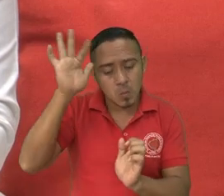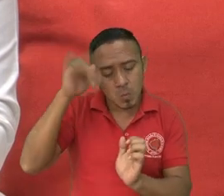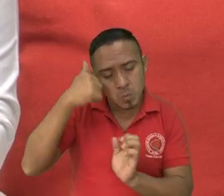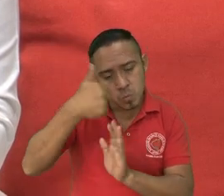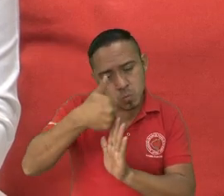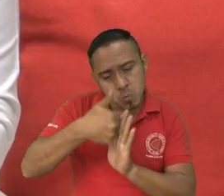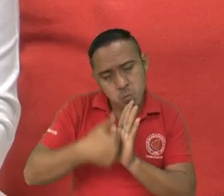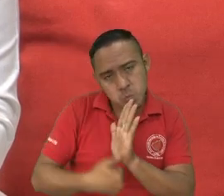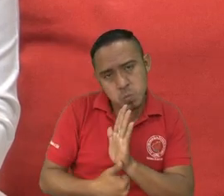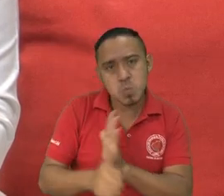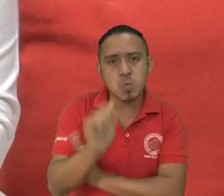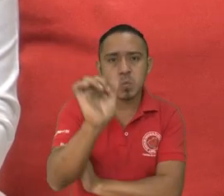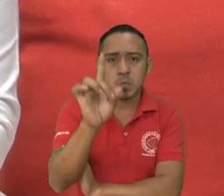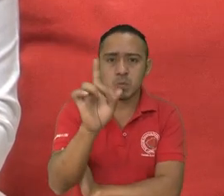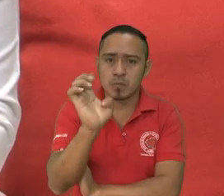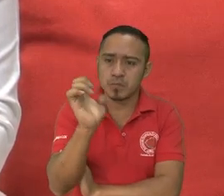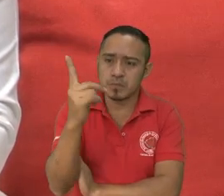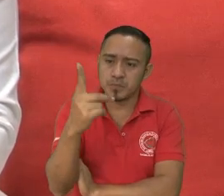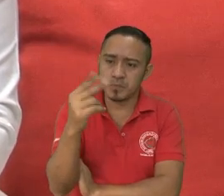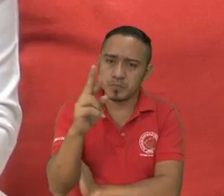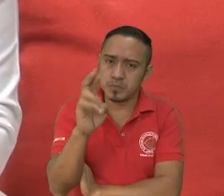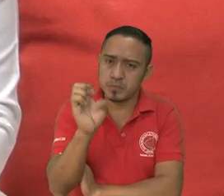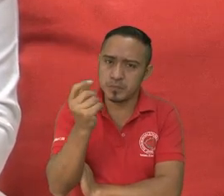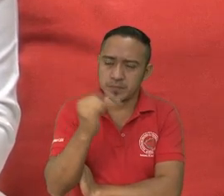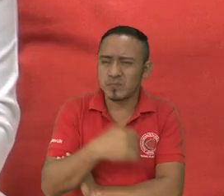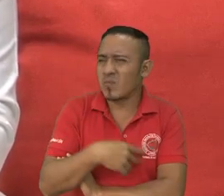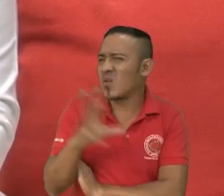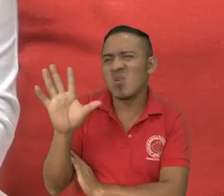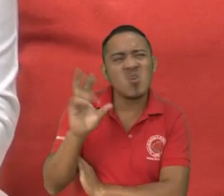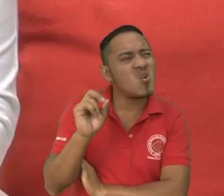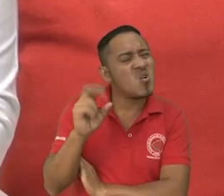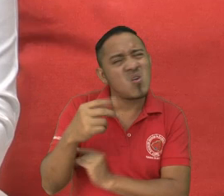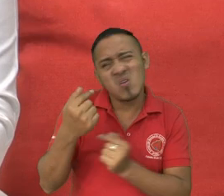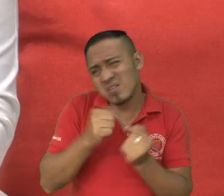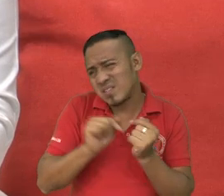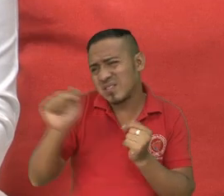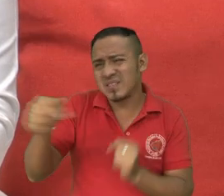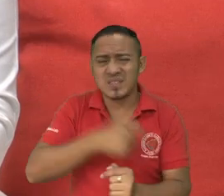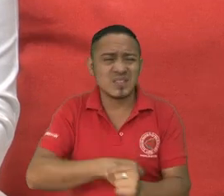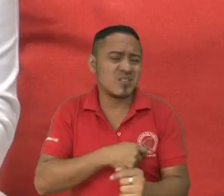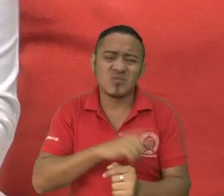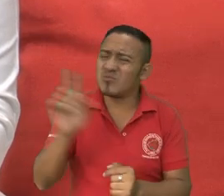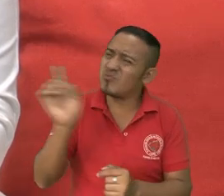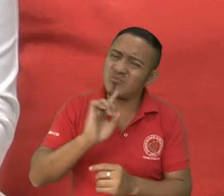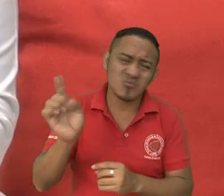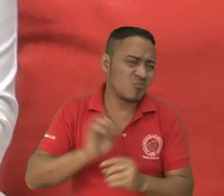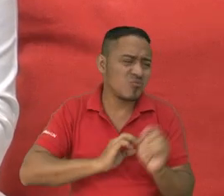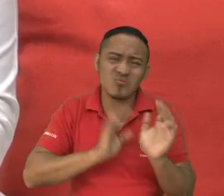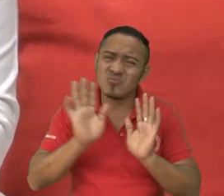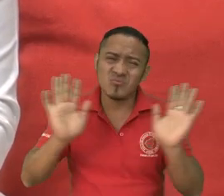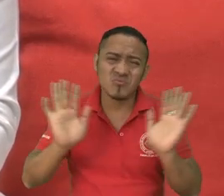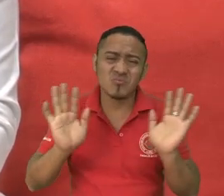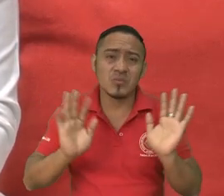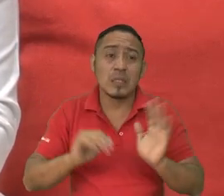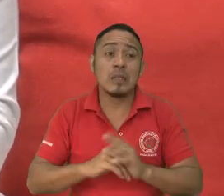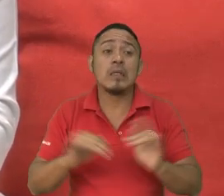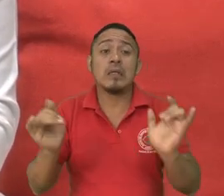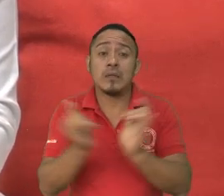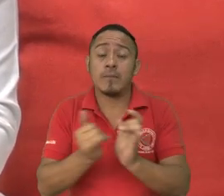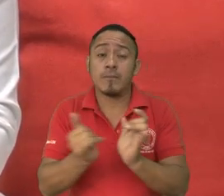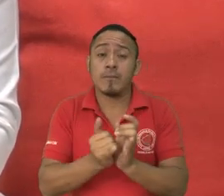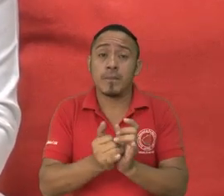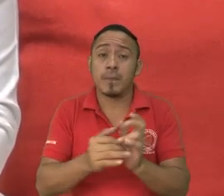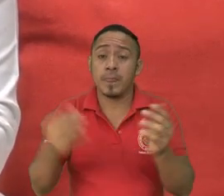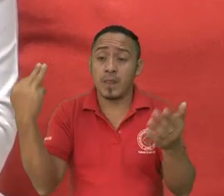depresión, cuando no quieren ir a clase, cuando ellos dicen no quiero ir, y aún incluso